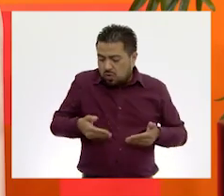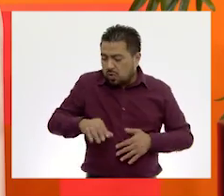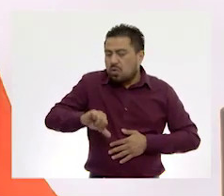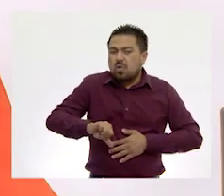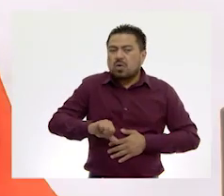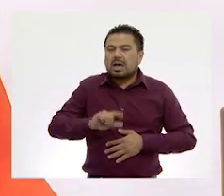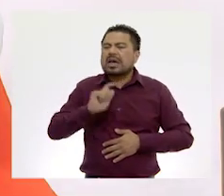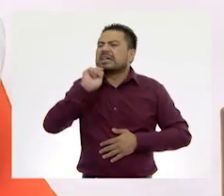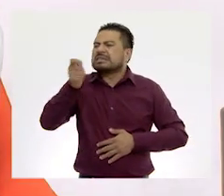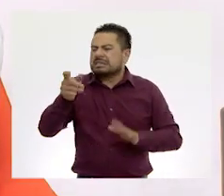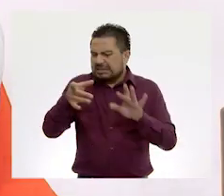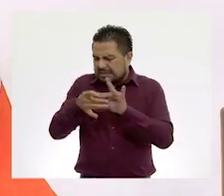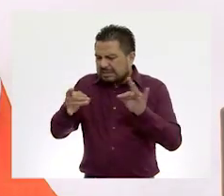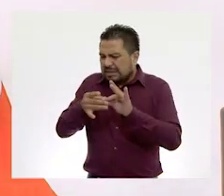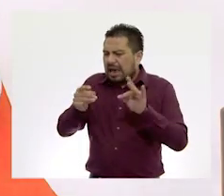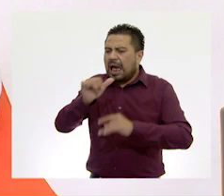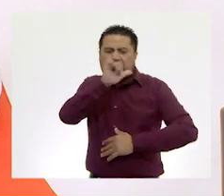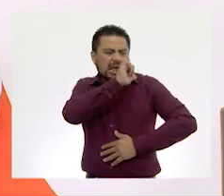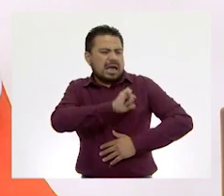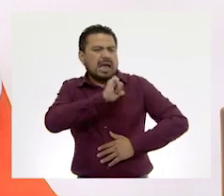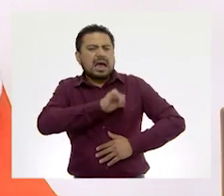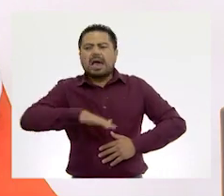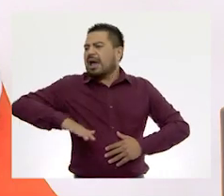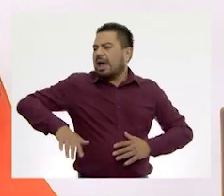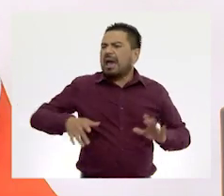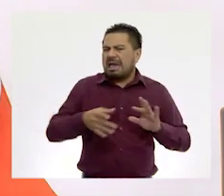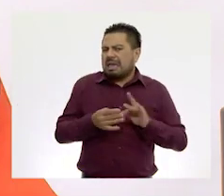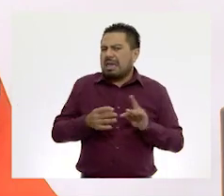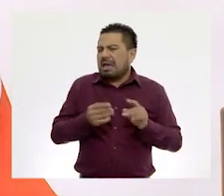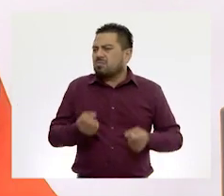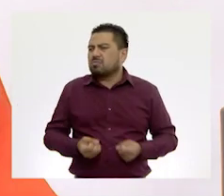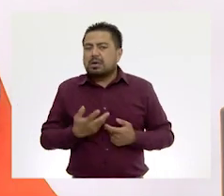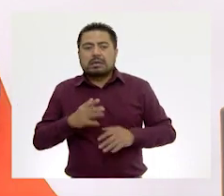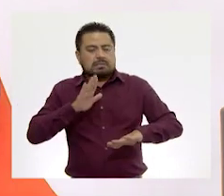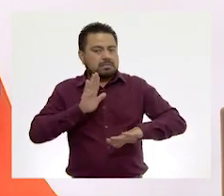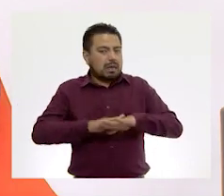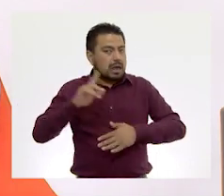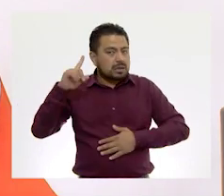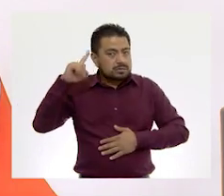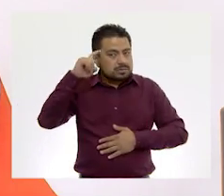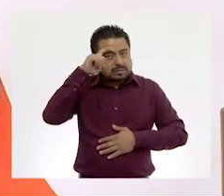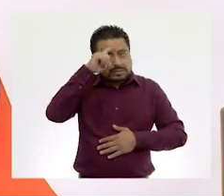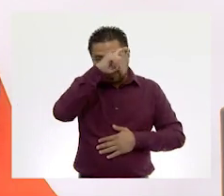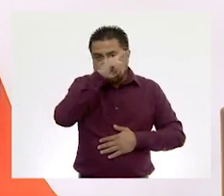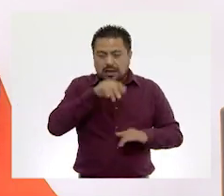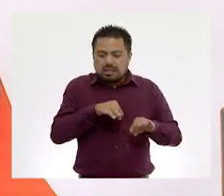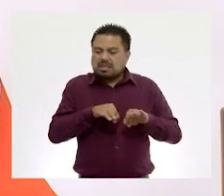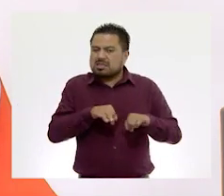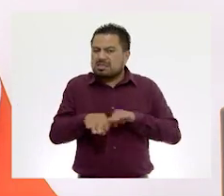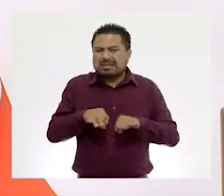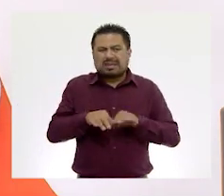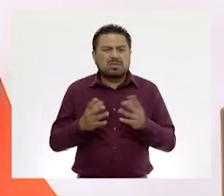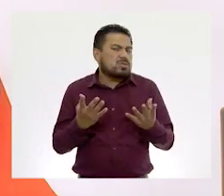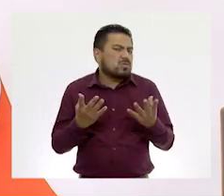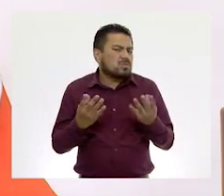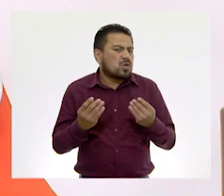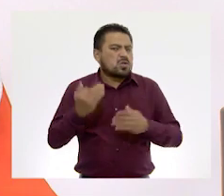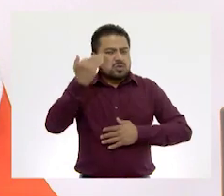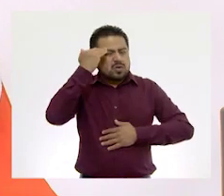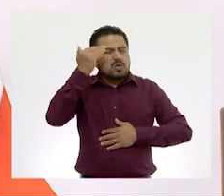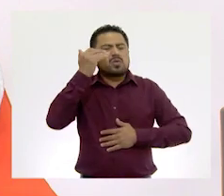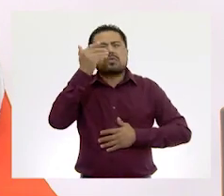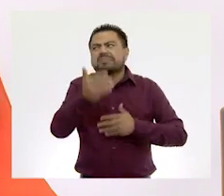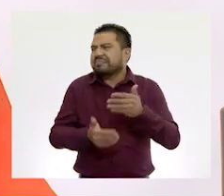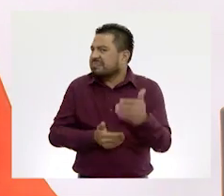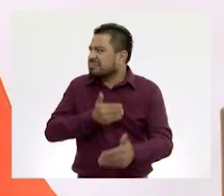hablando de ese que ya antes se mencionó. Es bien complejo y es un trabajo de mucho, mucho tiempo